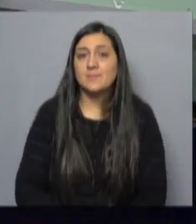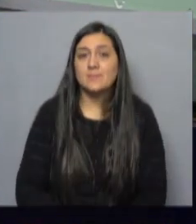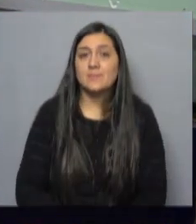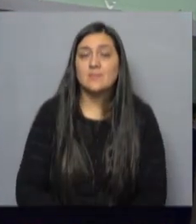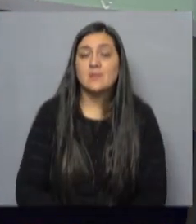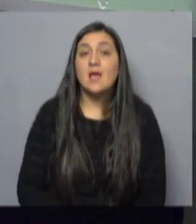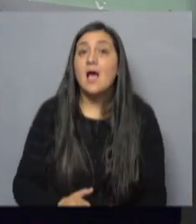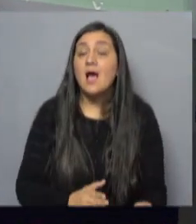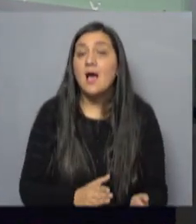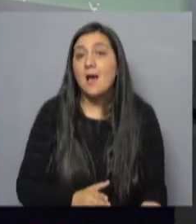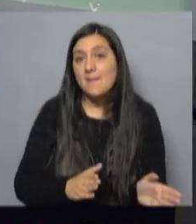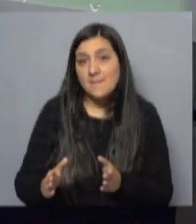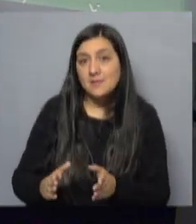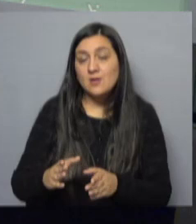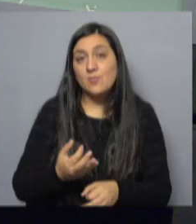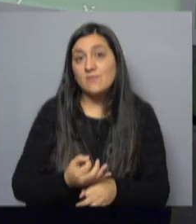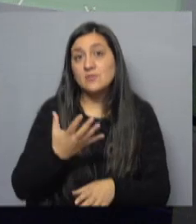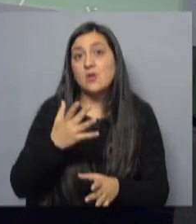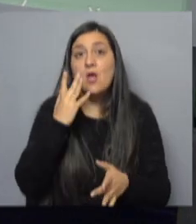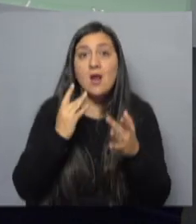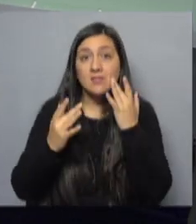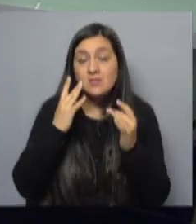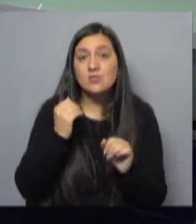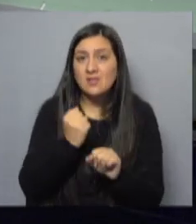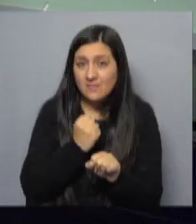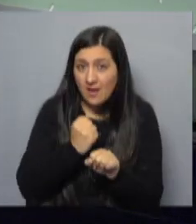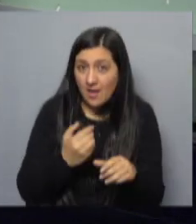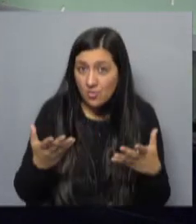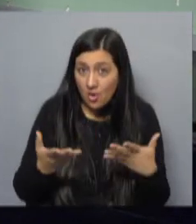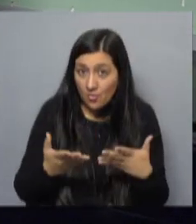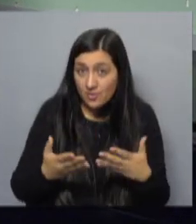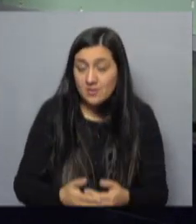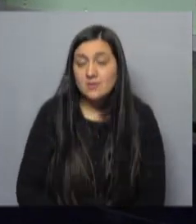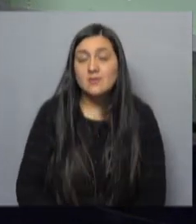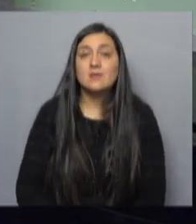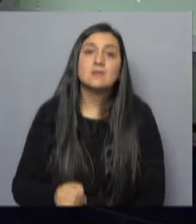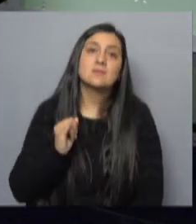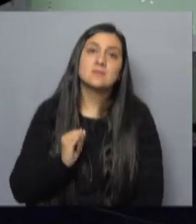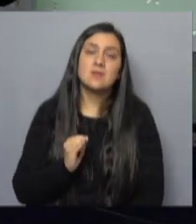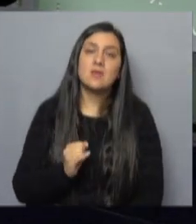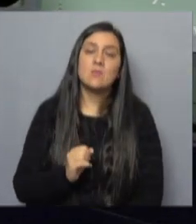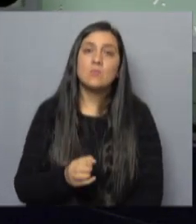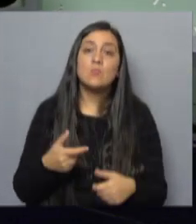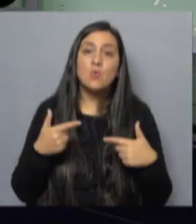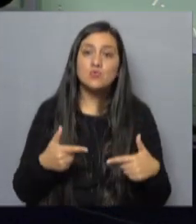de lo profesional, de lo artístico, ¿estás trabajando actualmente? Bueno, sí, por suerte tengo